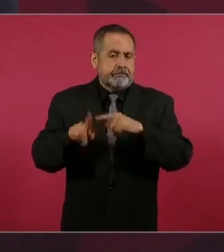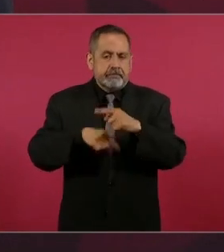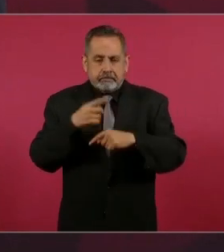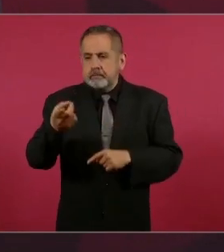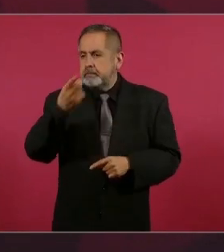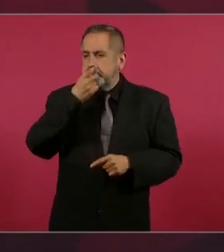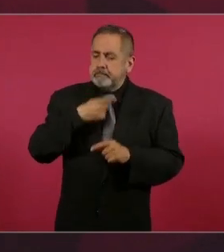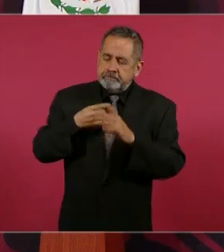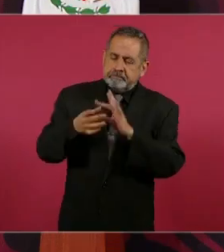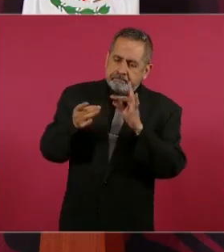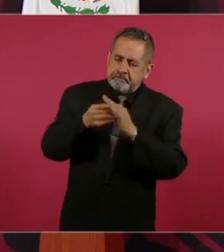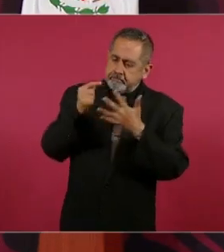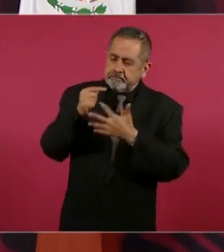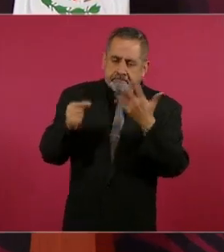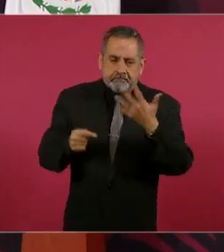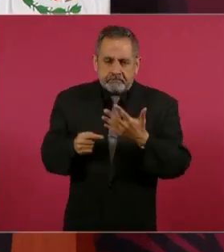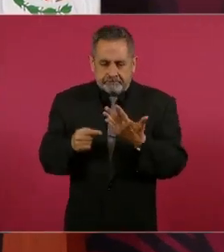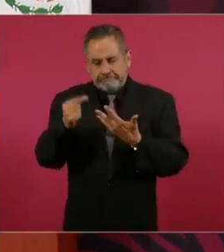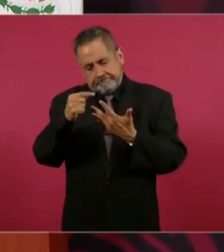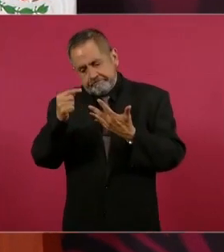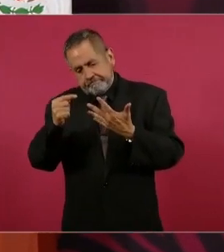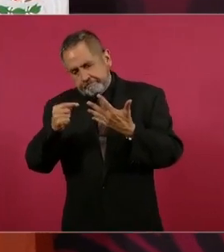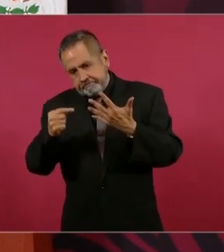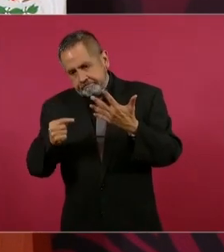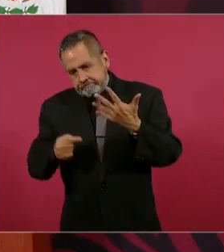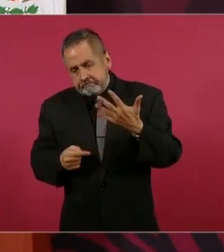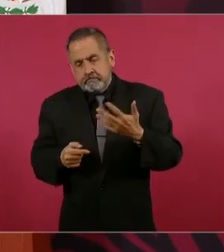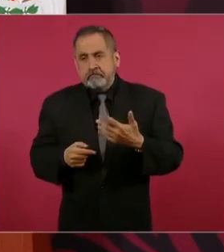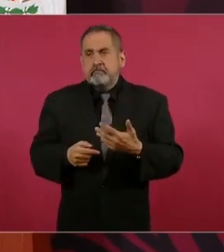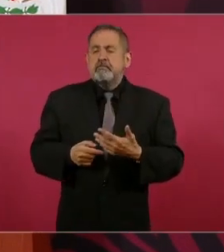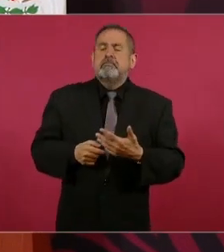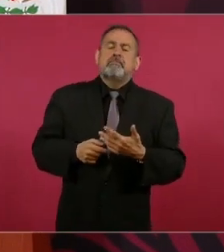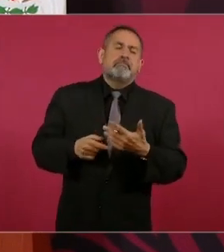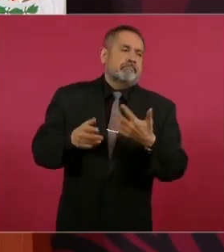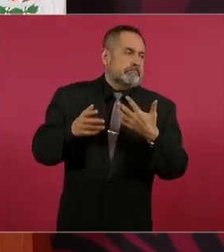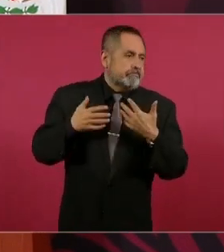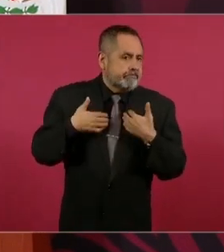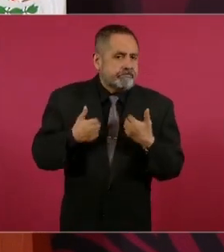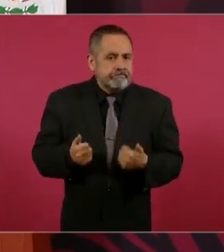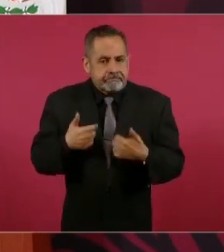dicen, pues está así, así, y